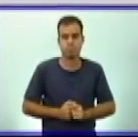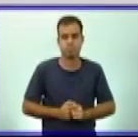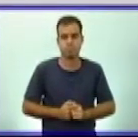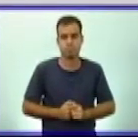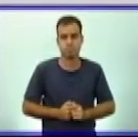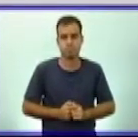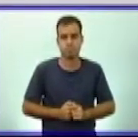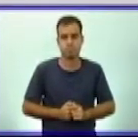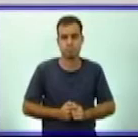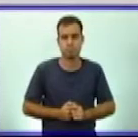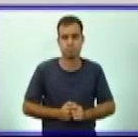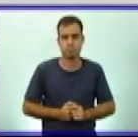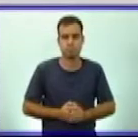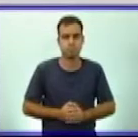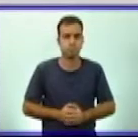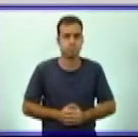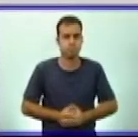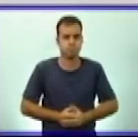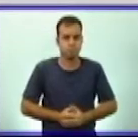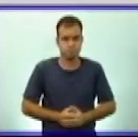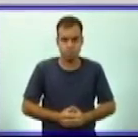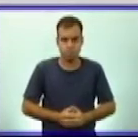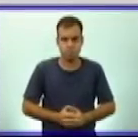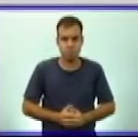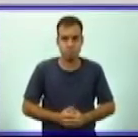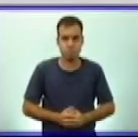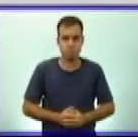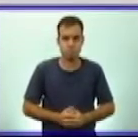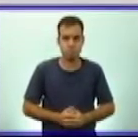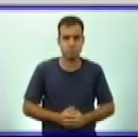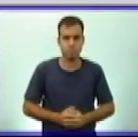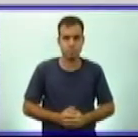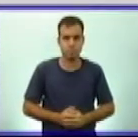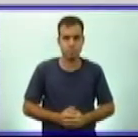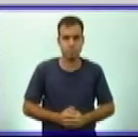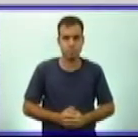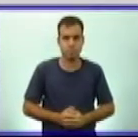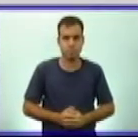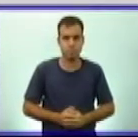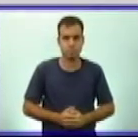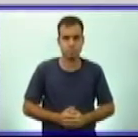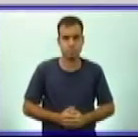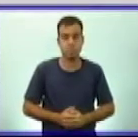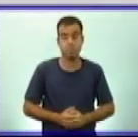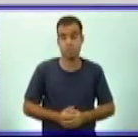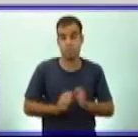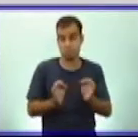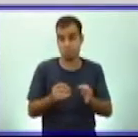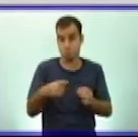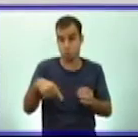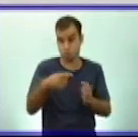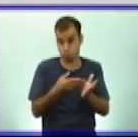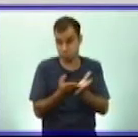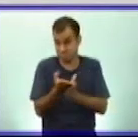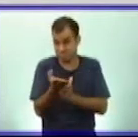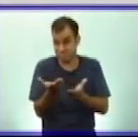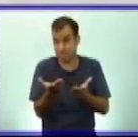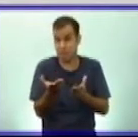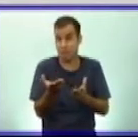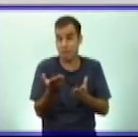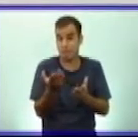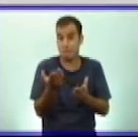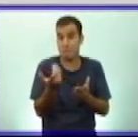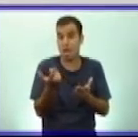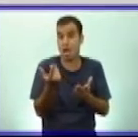y dado sobre todo los esfuerzos que se realizan en nuestra sociedad por mantener el mínimo